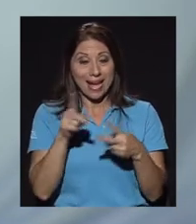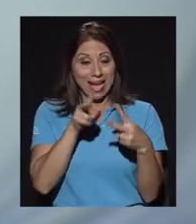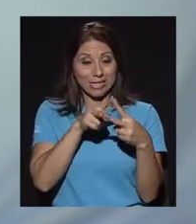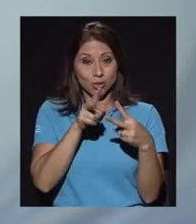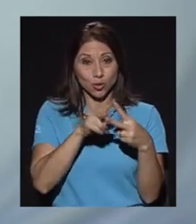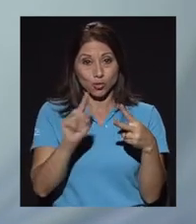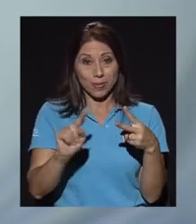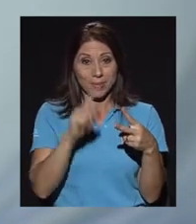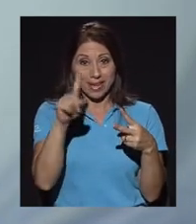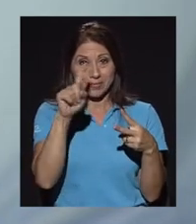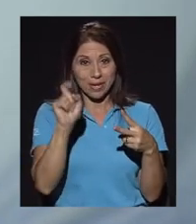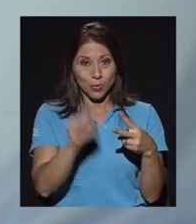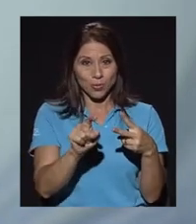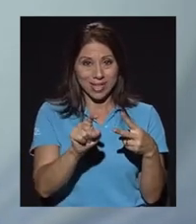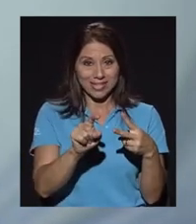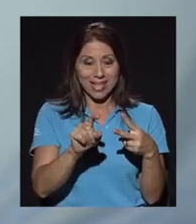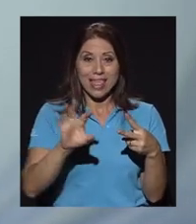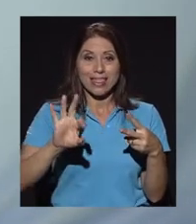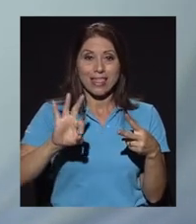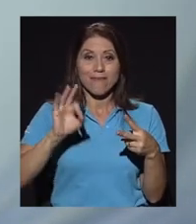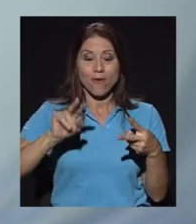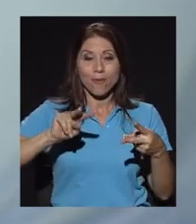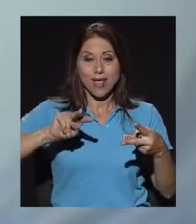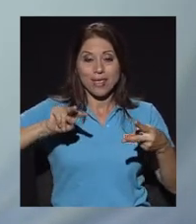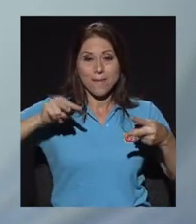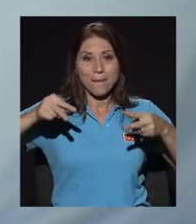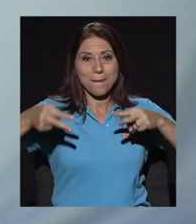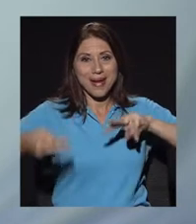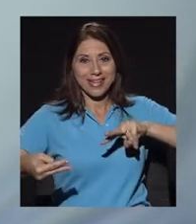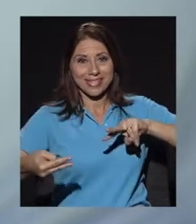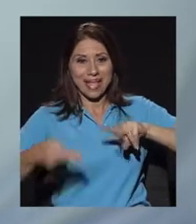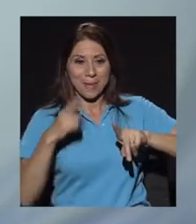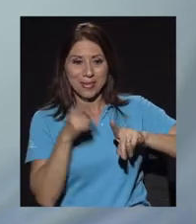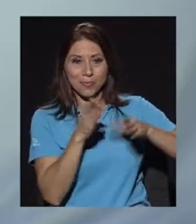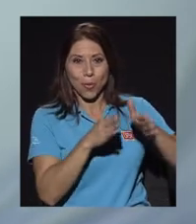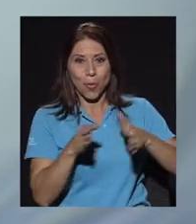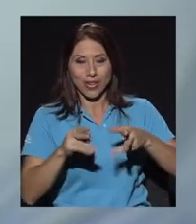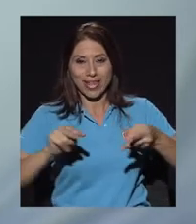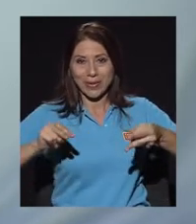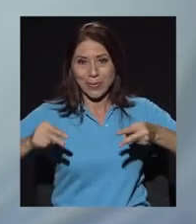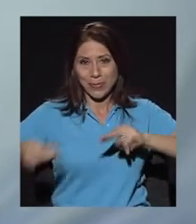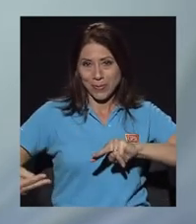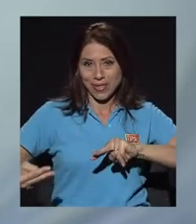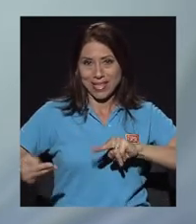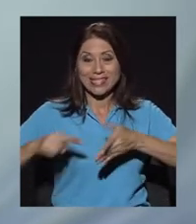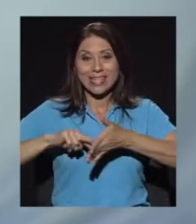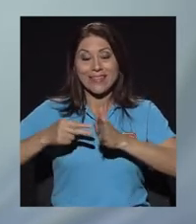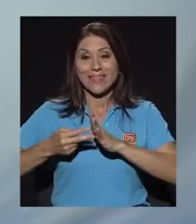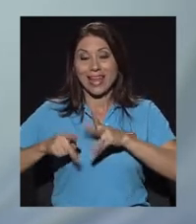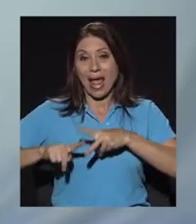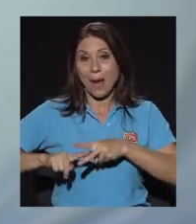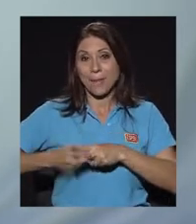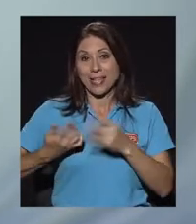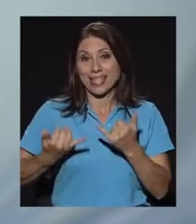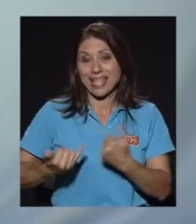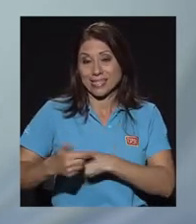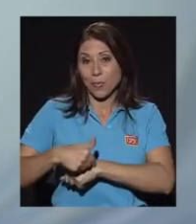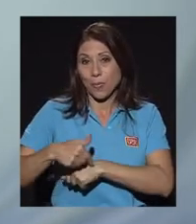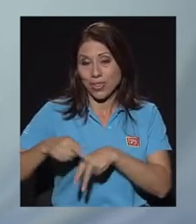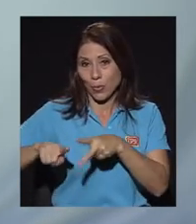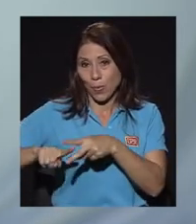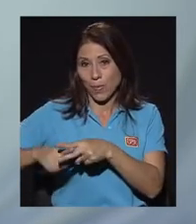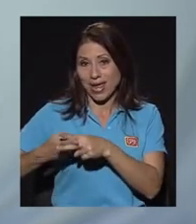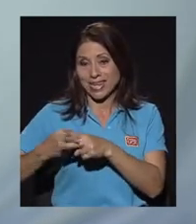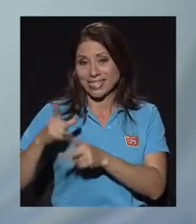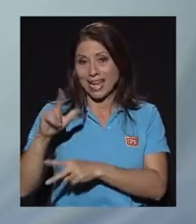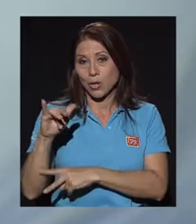y luego de manera inversa utilizar ese orden, es decir, a partir de este momento va a iniciar más bien